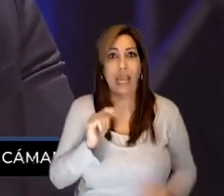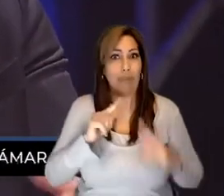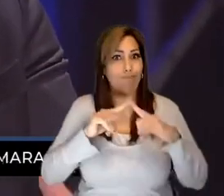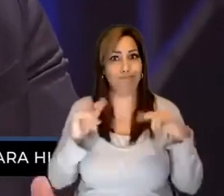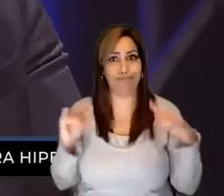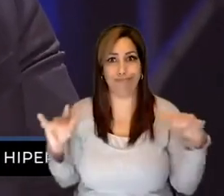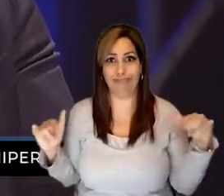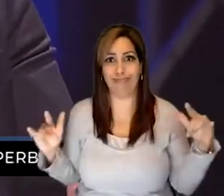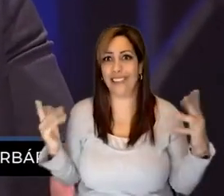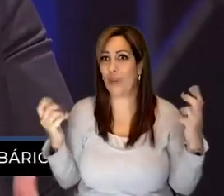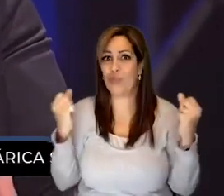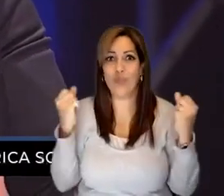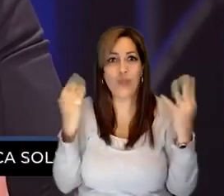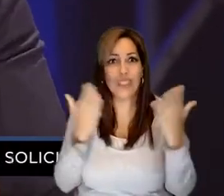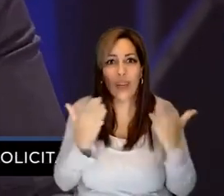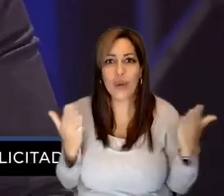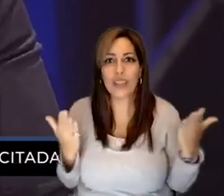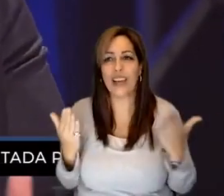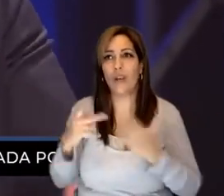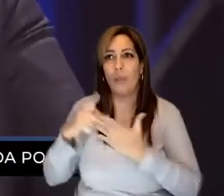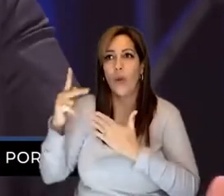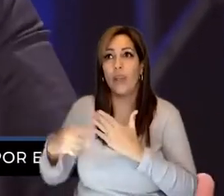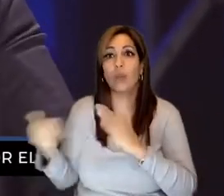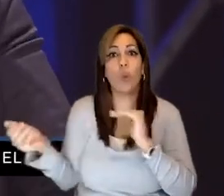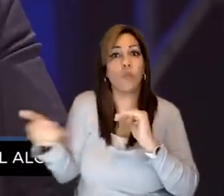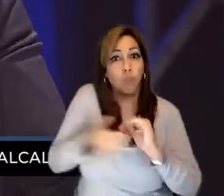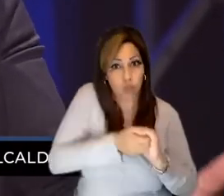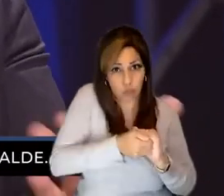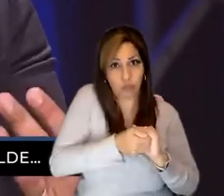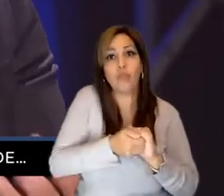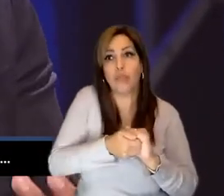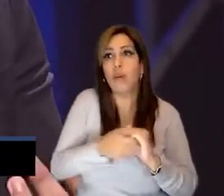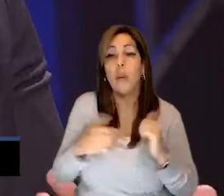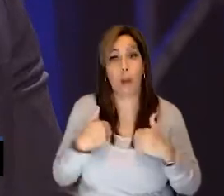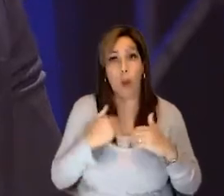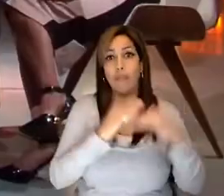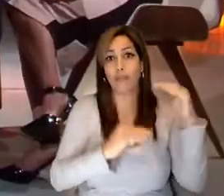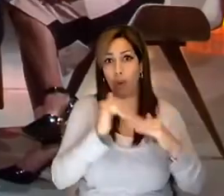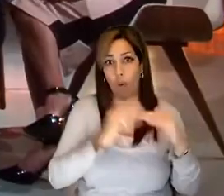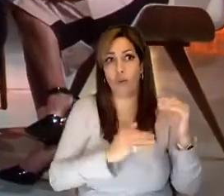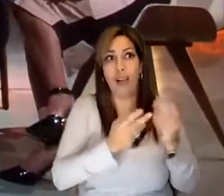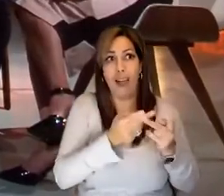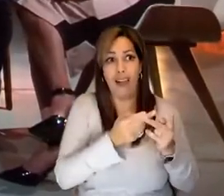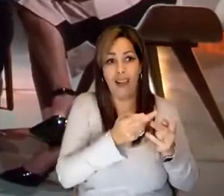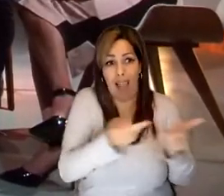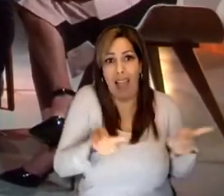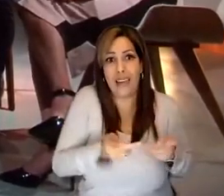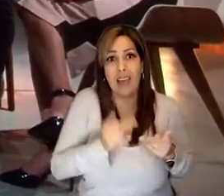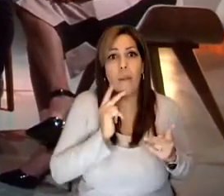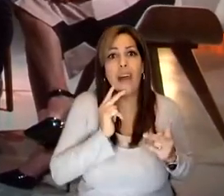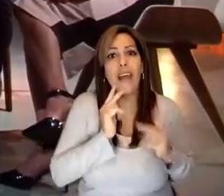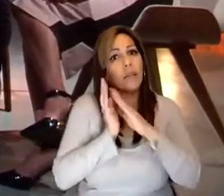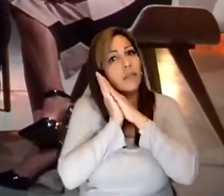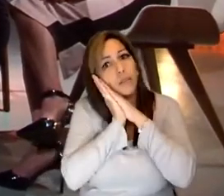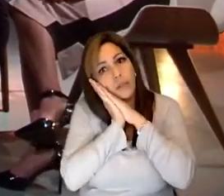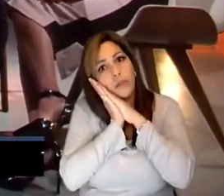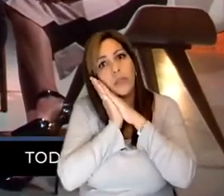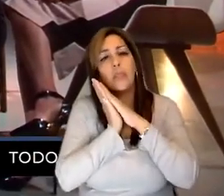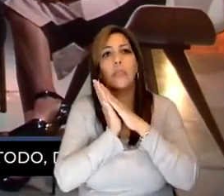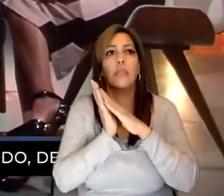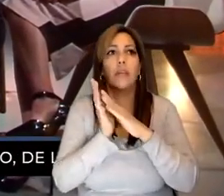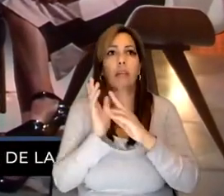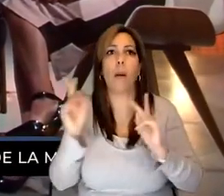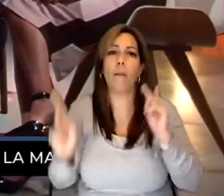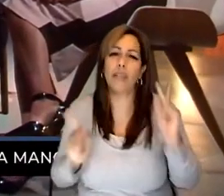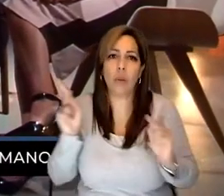con muchos otros proyectos que estamos trabajando que coexisten uh-huh. con el hospital, como le vamos a construir un hospedaje para los funcionarios públicos en Vieques, porque